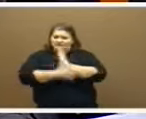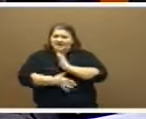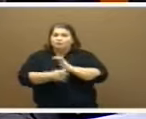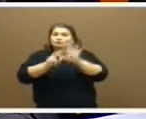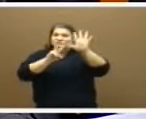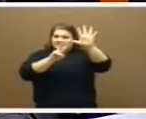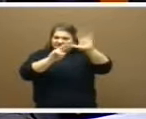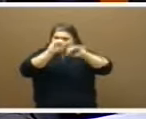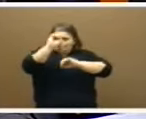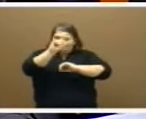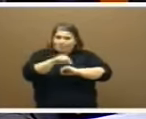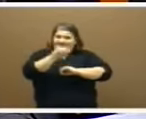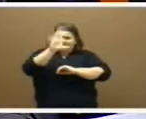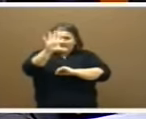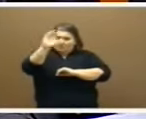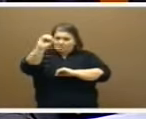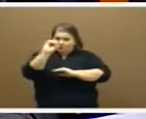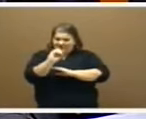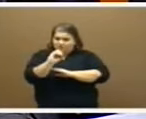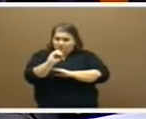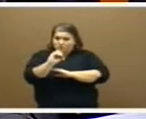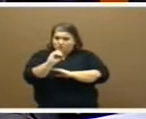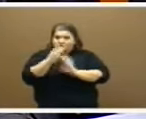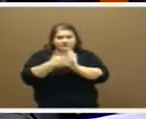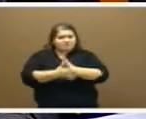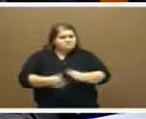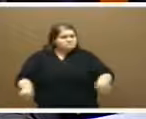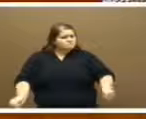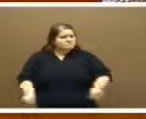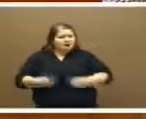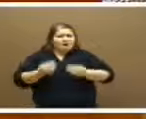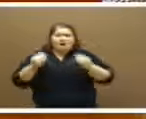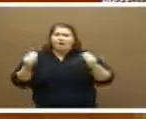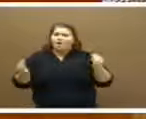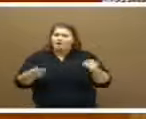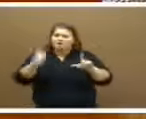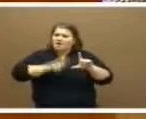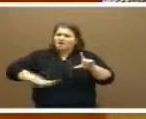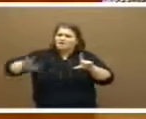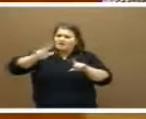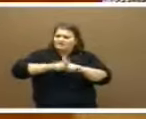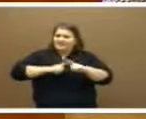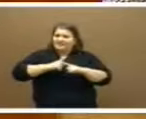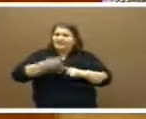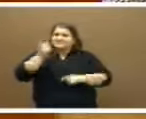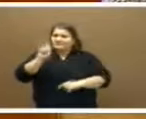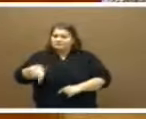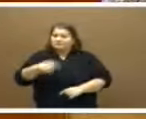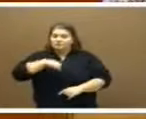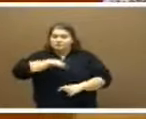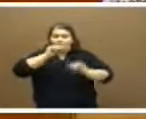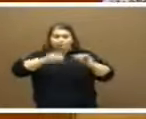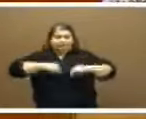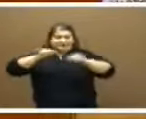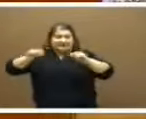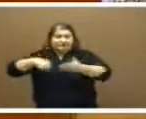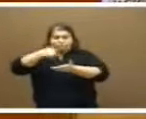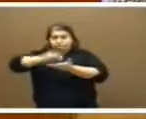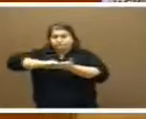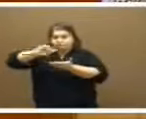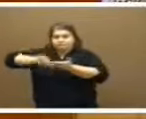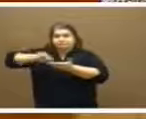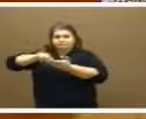de un 7,5%, mejor comportamiento que en el conjunto nacional. Y en cuanto a las contrataciones, continúa este mes